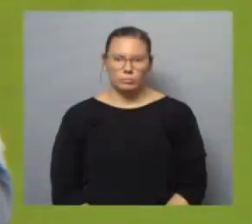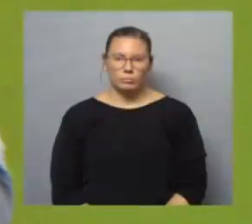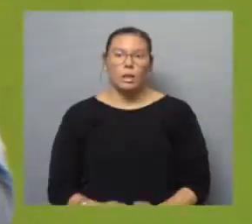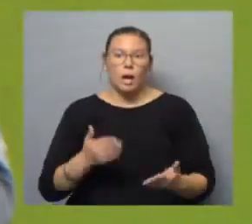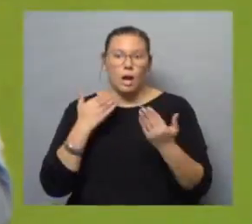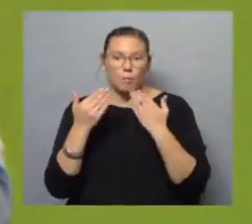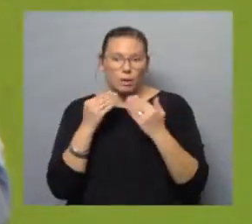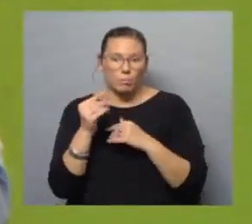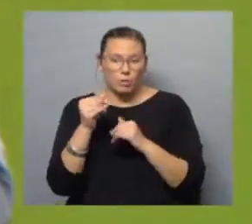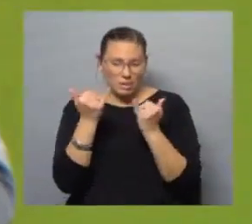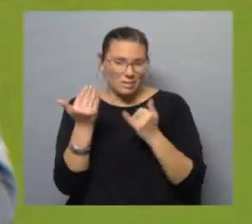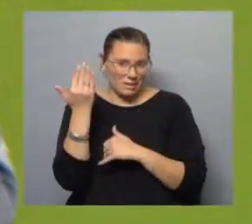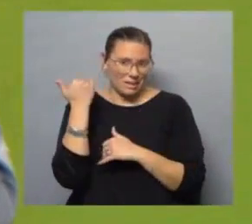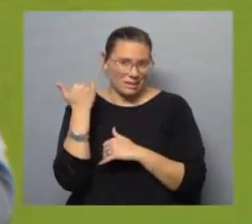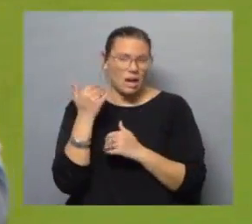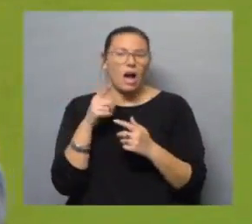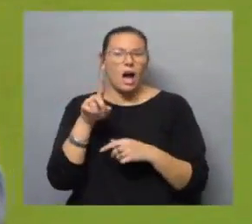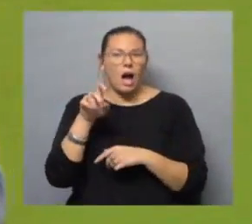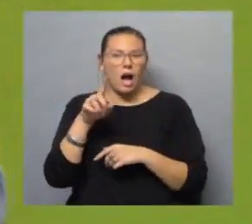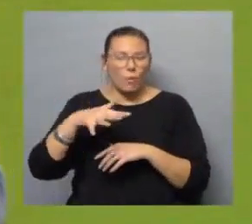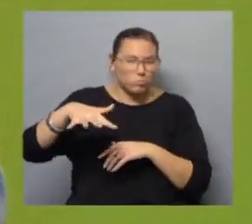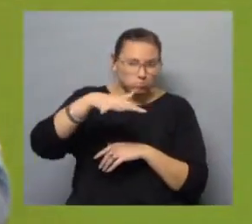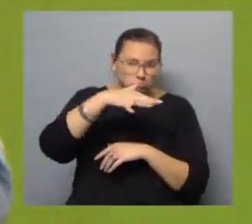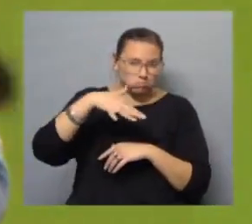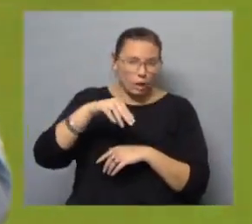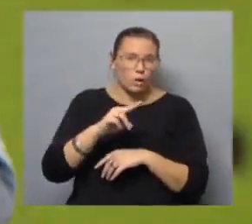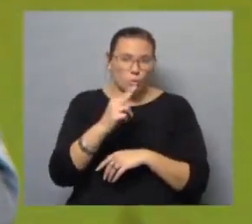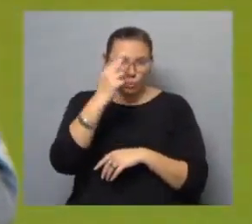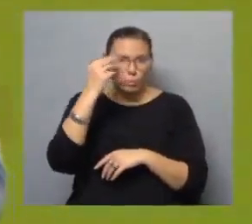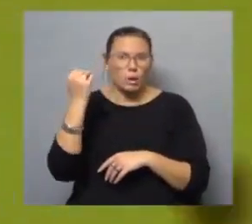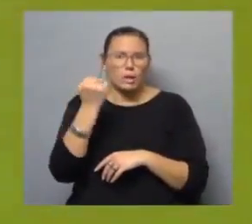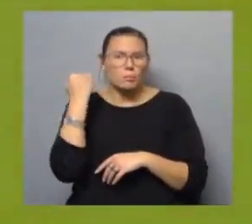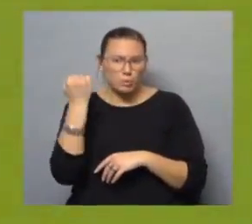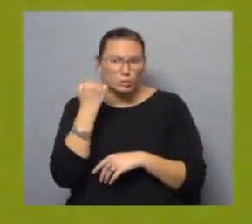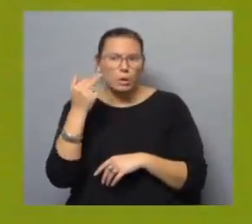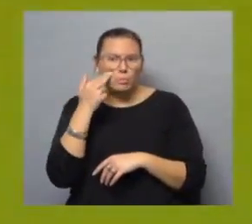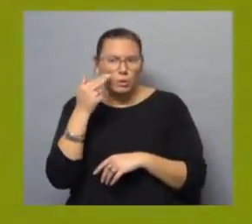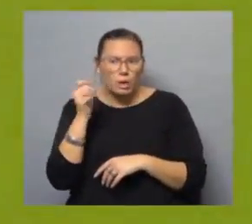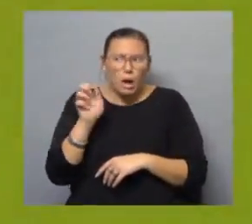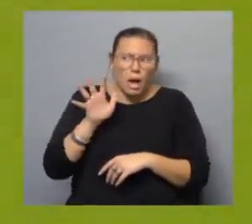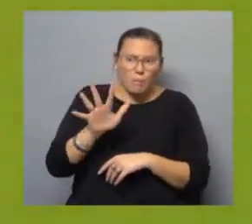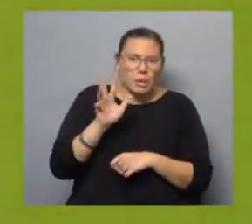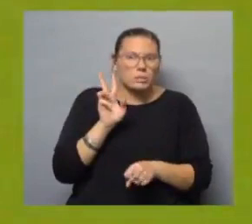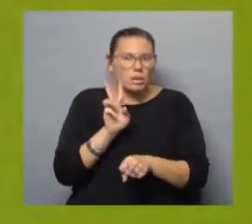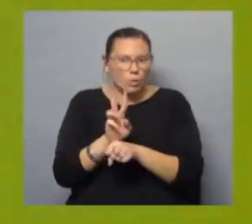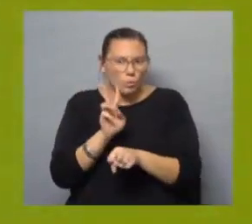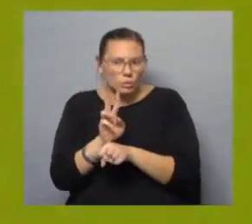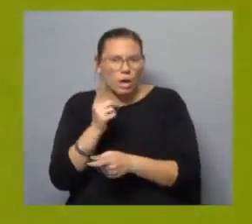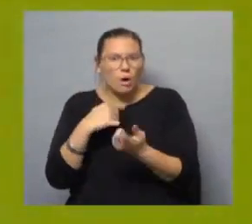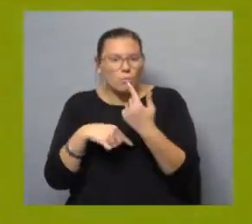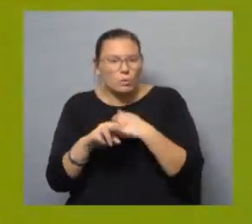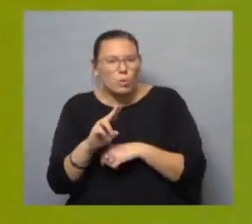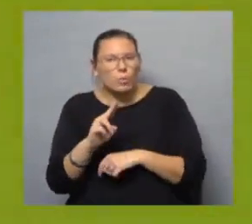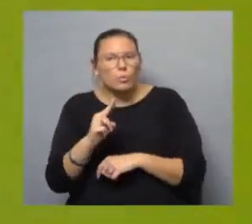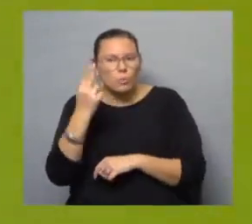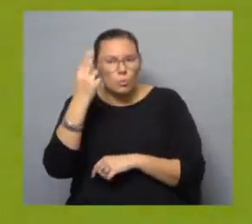Hablamos hace pocos días de aguas superficiales en Uruguay, importancia, problemas, amenazas, cuidados, pero Uruguay tiene